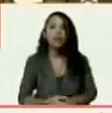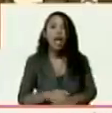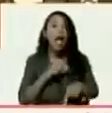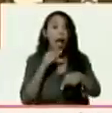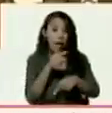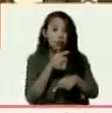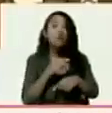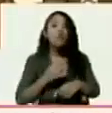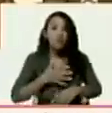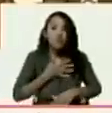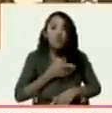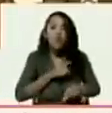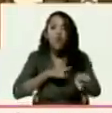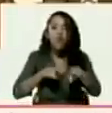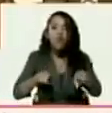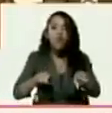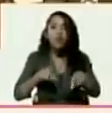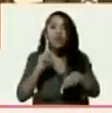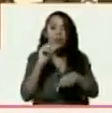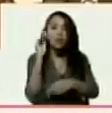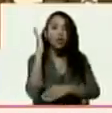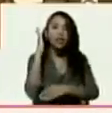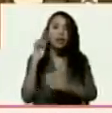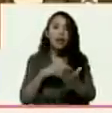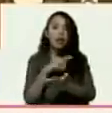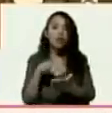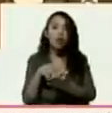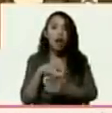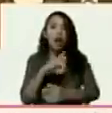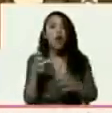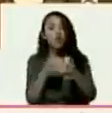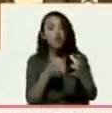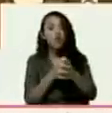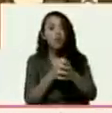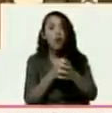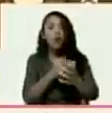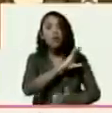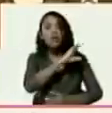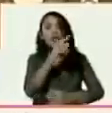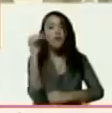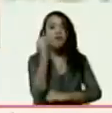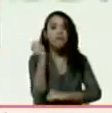coordinarse, inclusive con una Asamblea Nacional cuya directiva estaba en desacato.